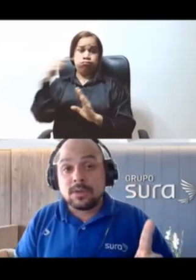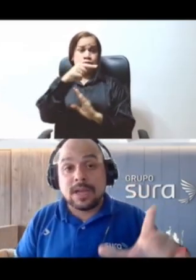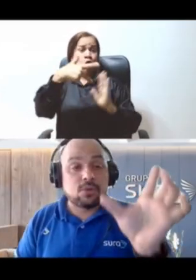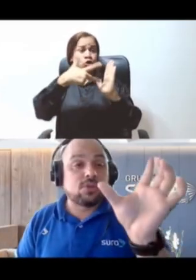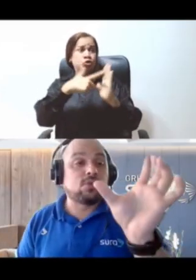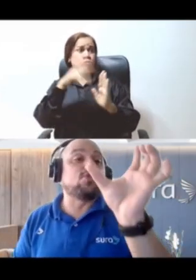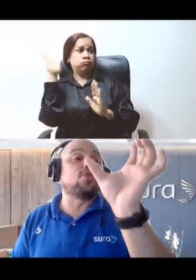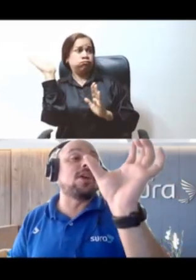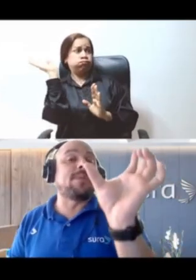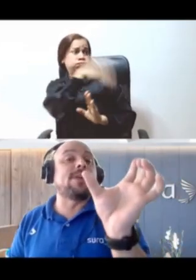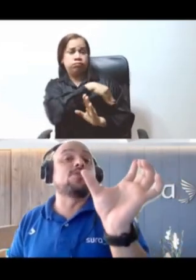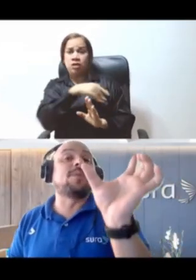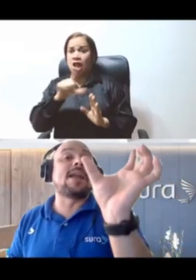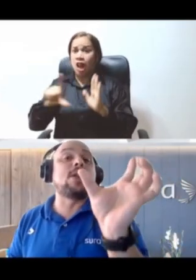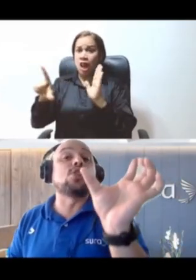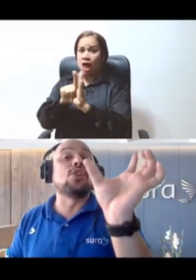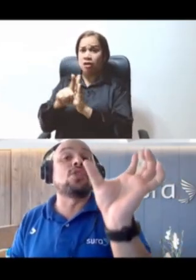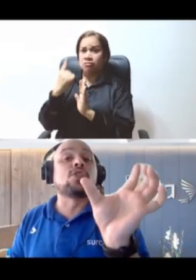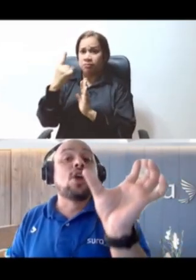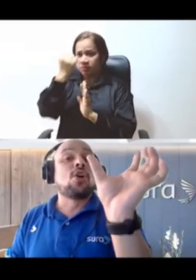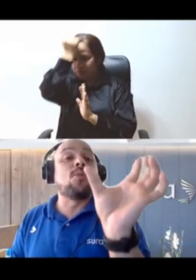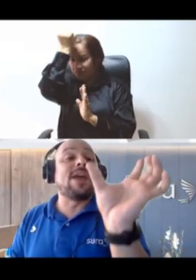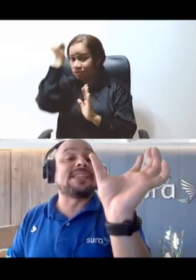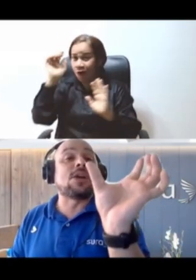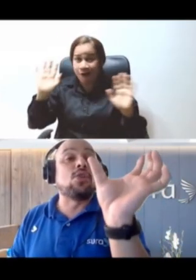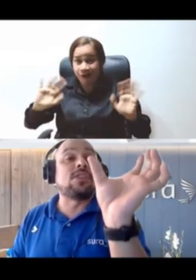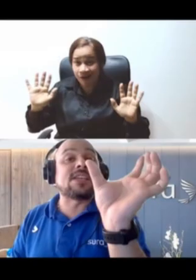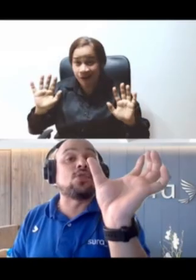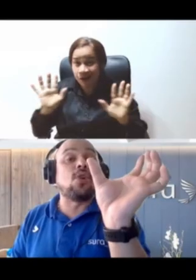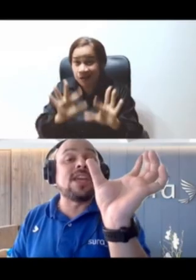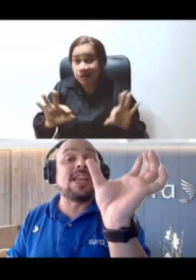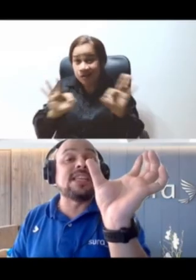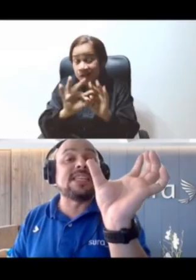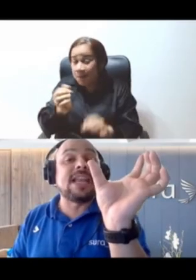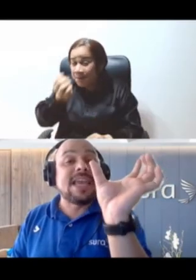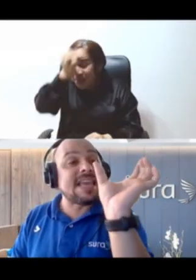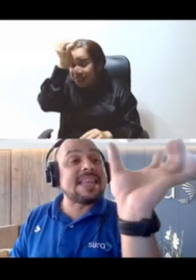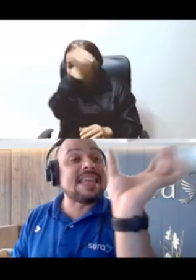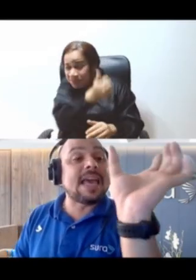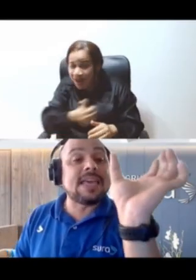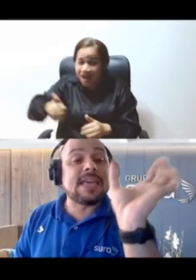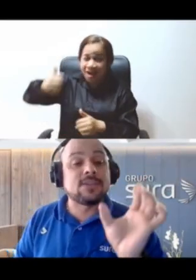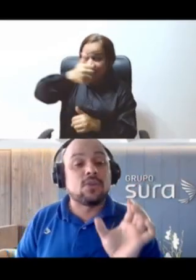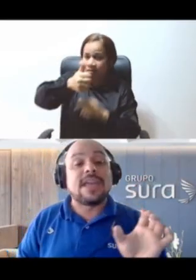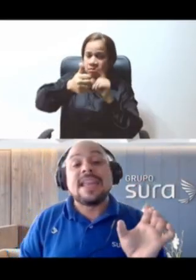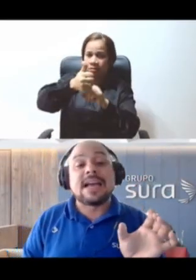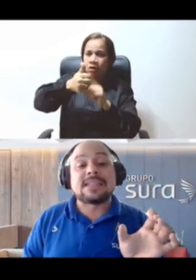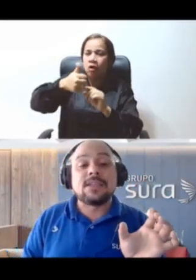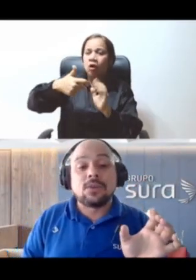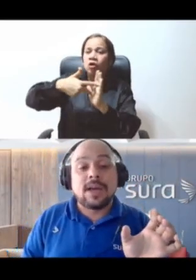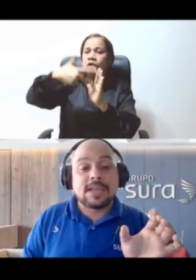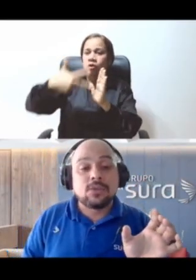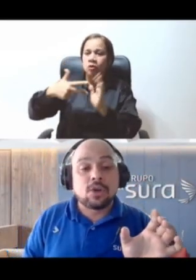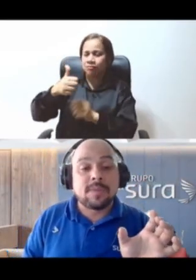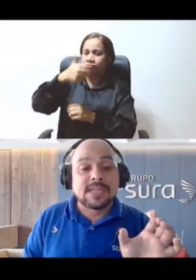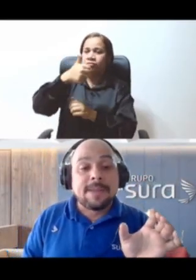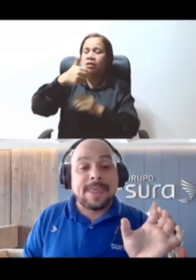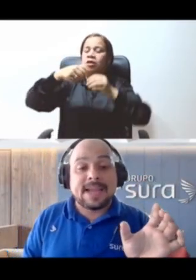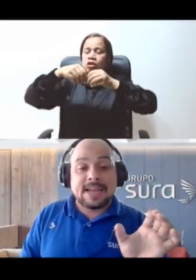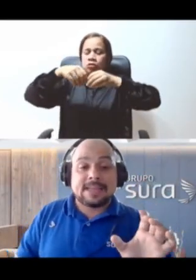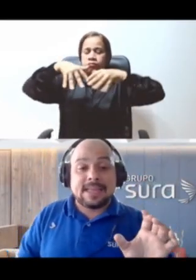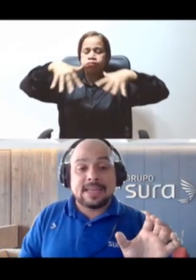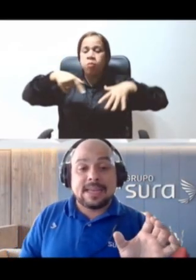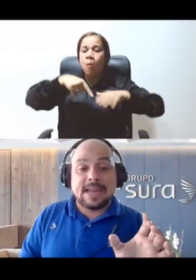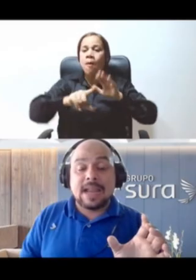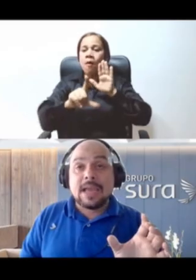es falso. La constitución siempre nos va a dar a nosotros como ese contexto inicial y de ahí es donde nacen todas las